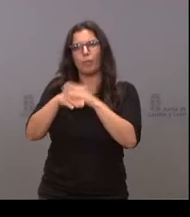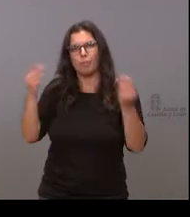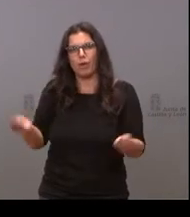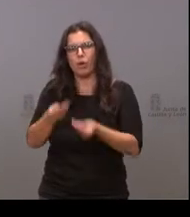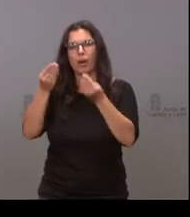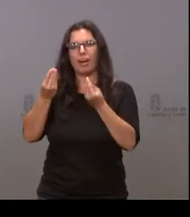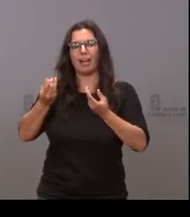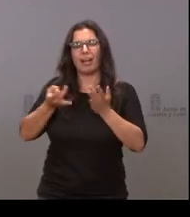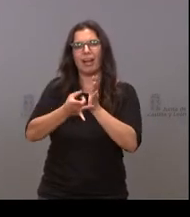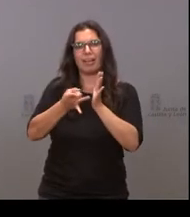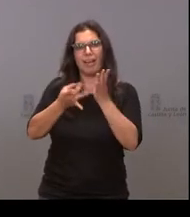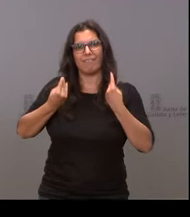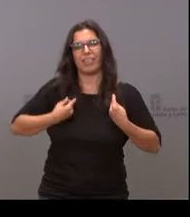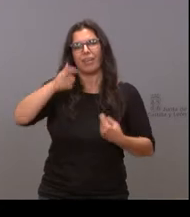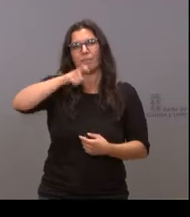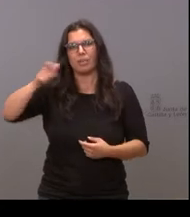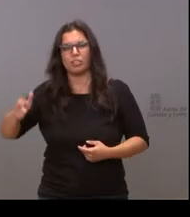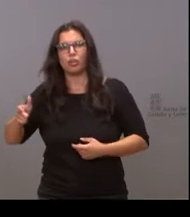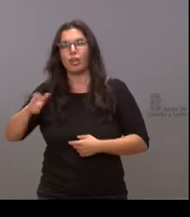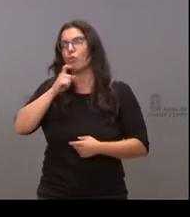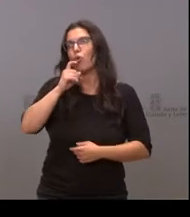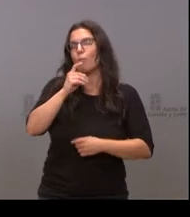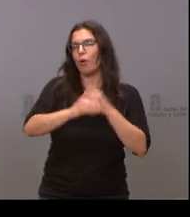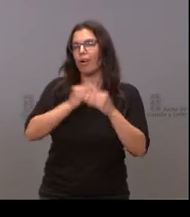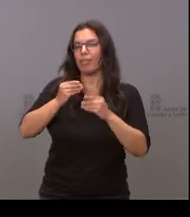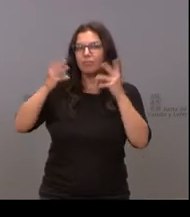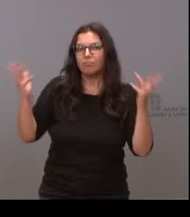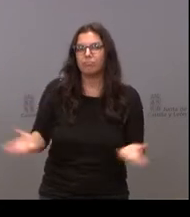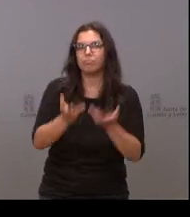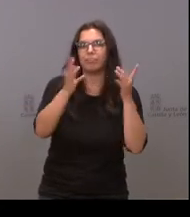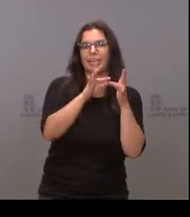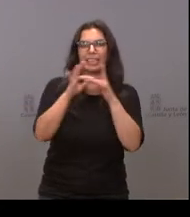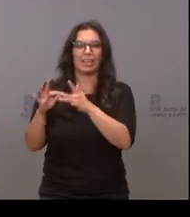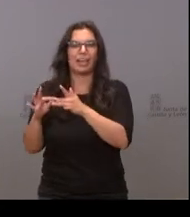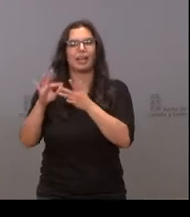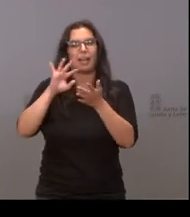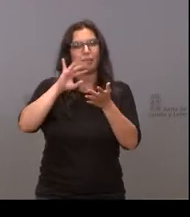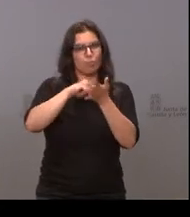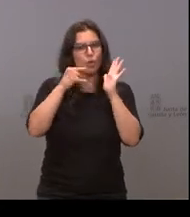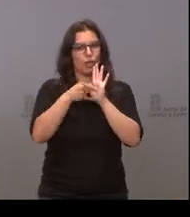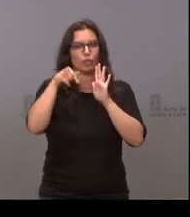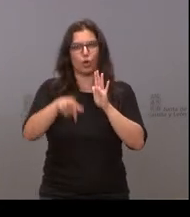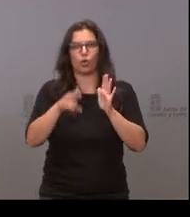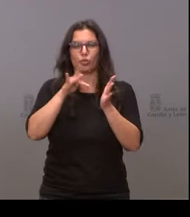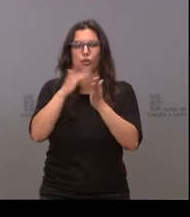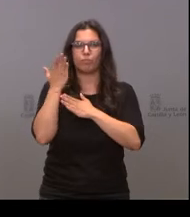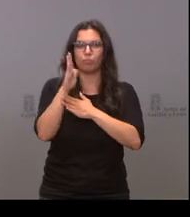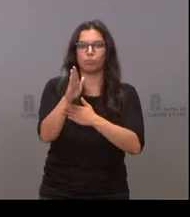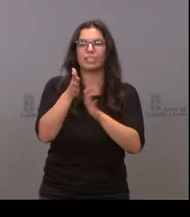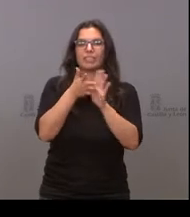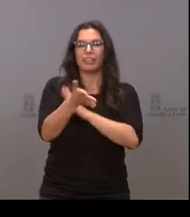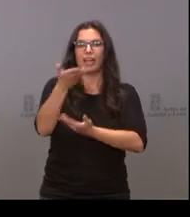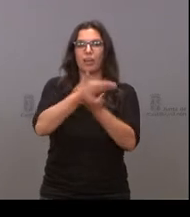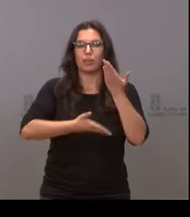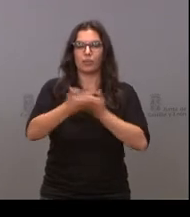de vida de las personas impulsando y trabajando para liderar este ambicioso proyecto que hoy implica la colaboración de la administración